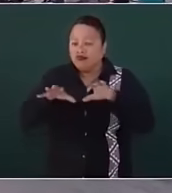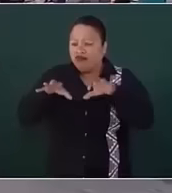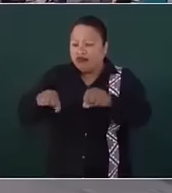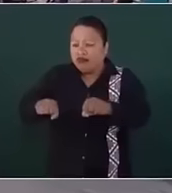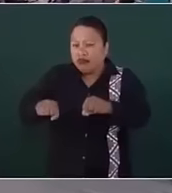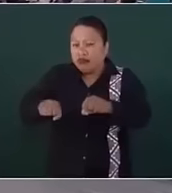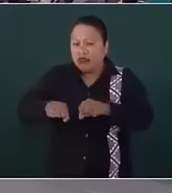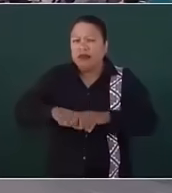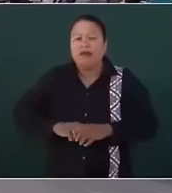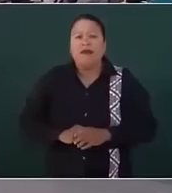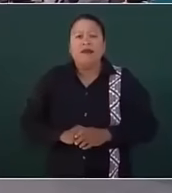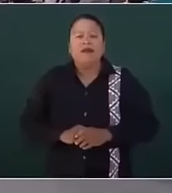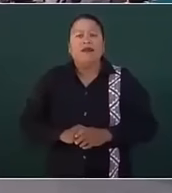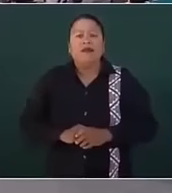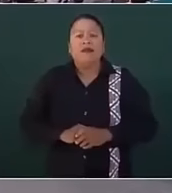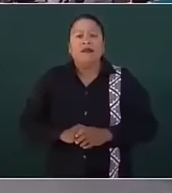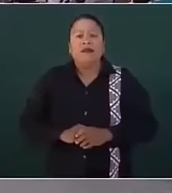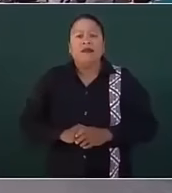de